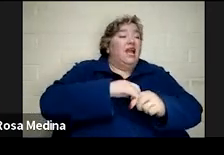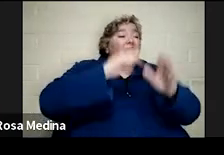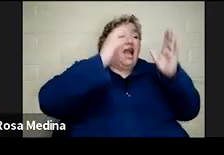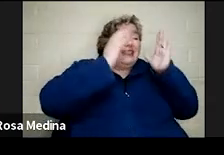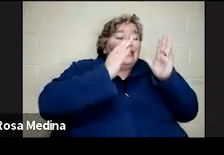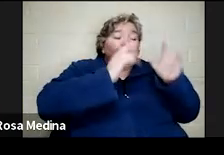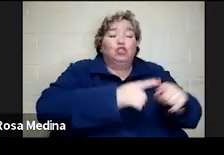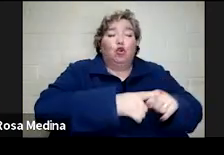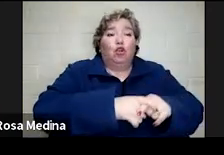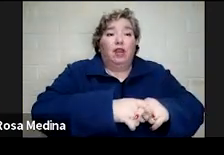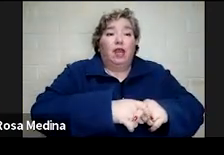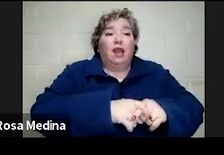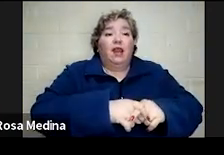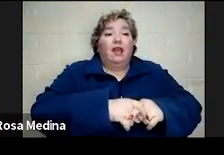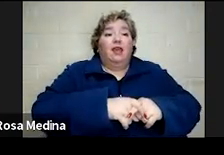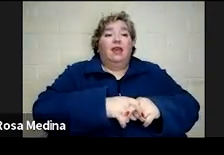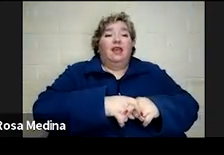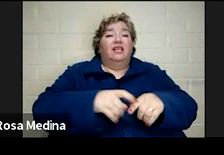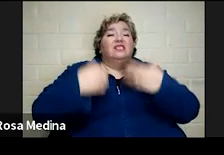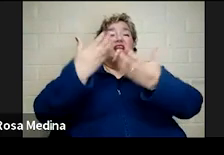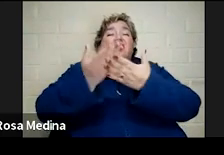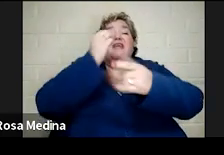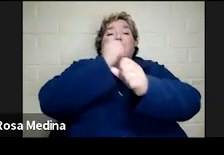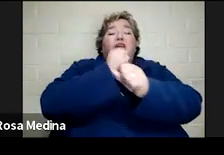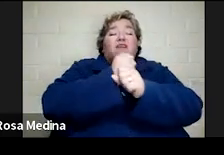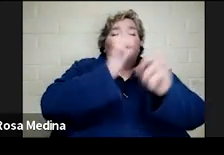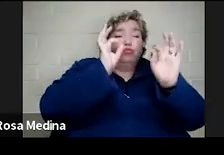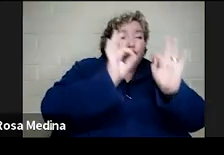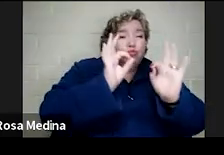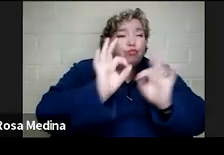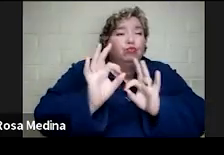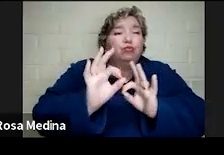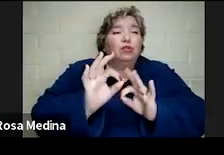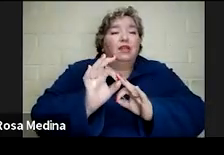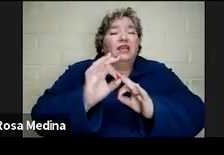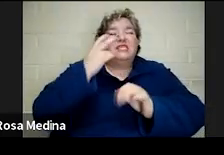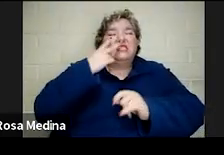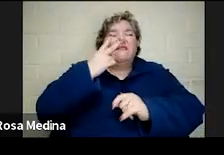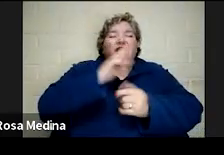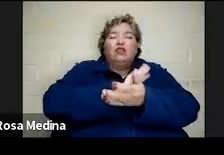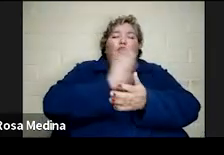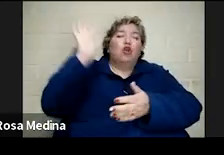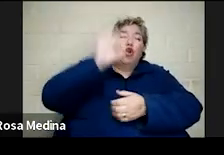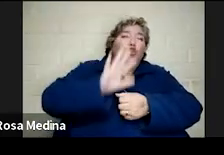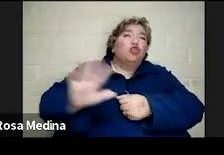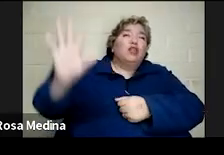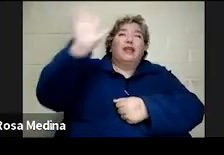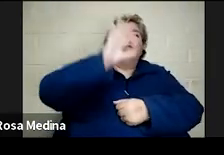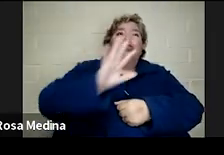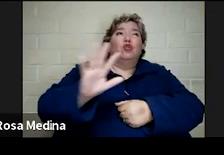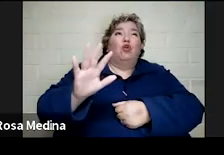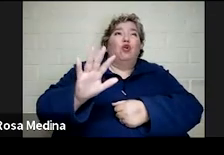evaluación neuropsicológica o a un trabajo más especializado, que vea todo el contexto, pues en niños que al final